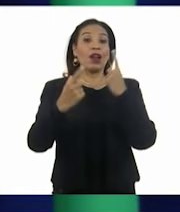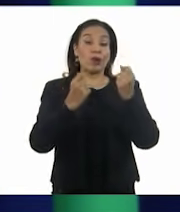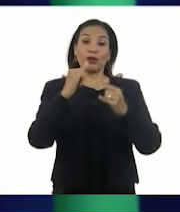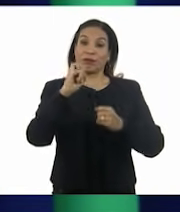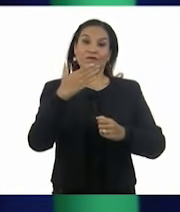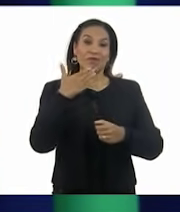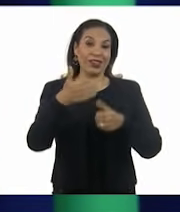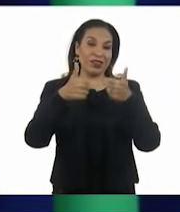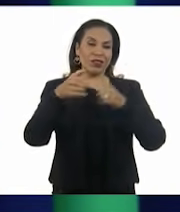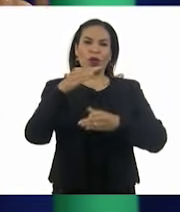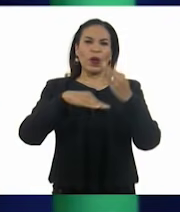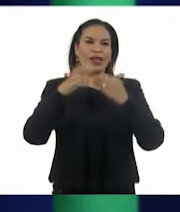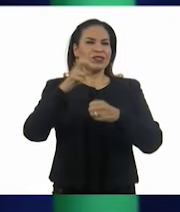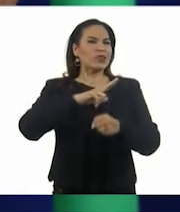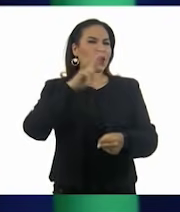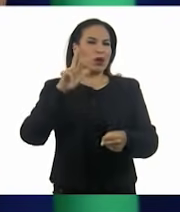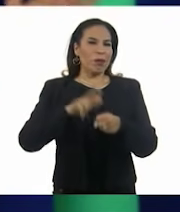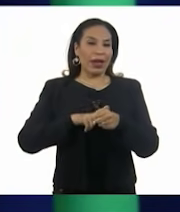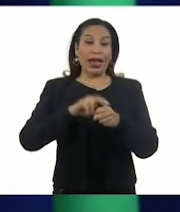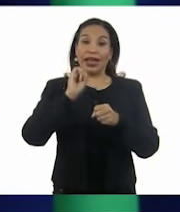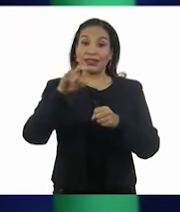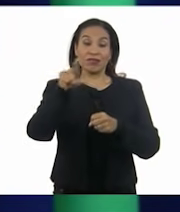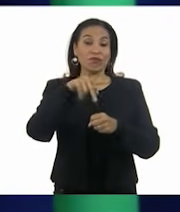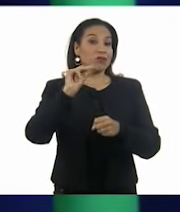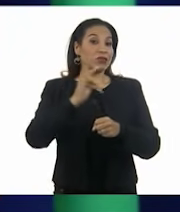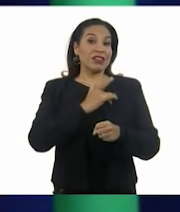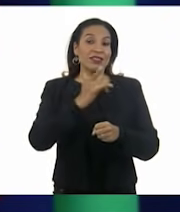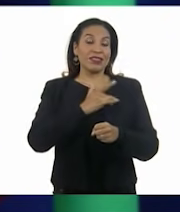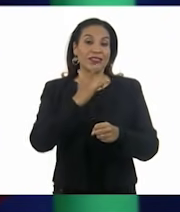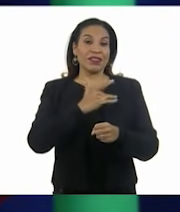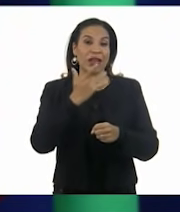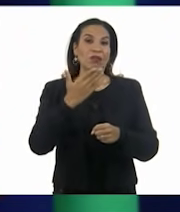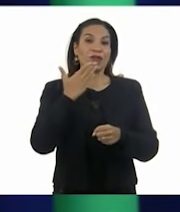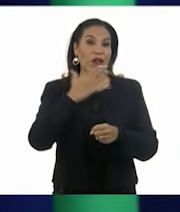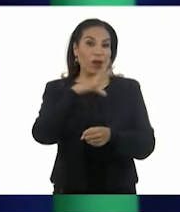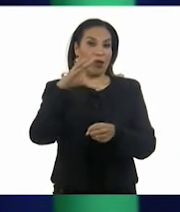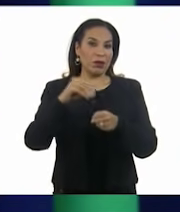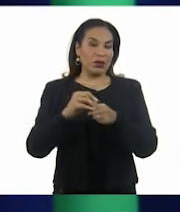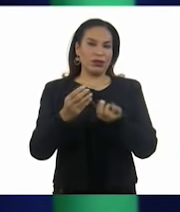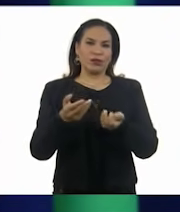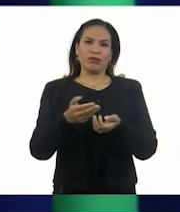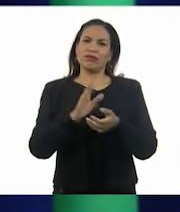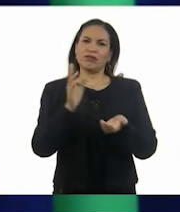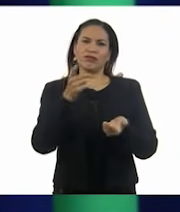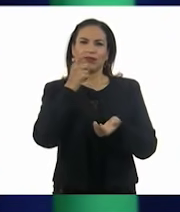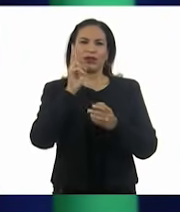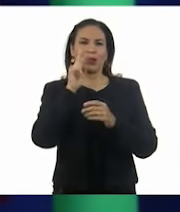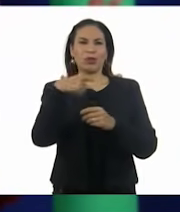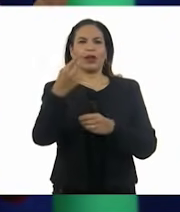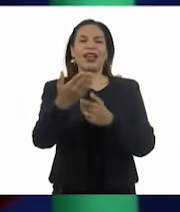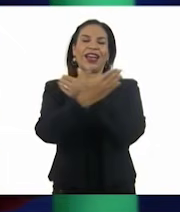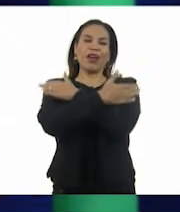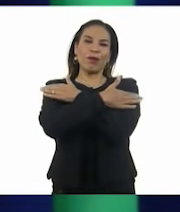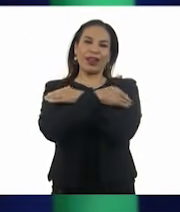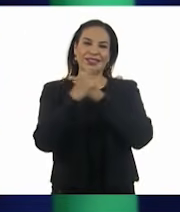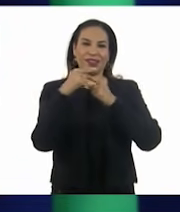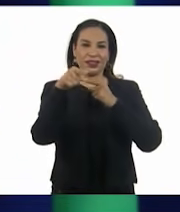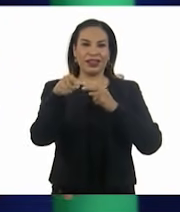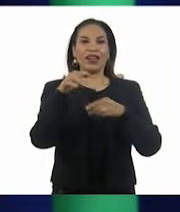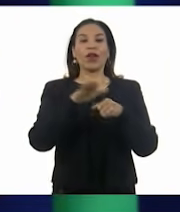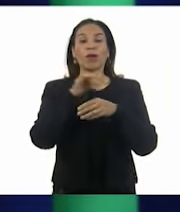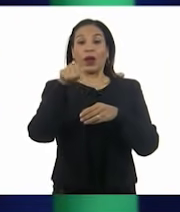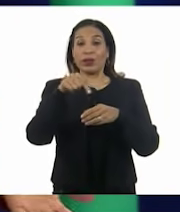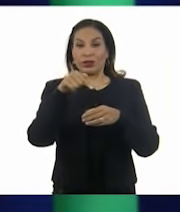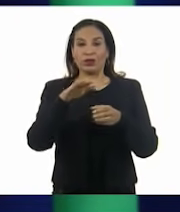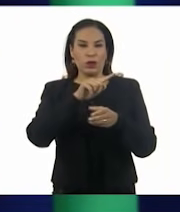donde sí. Esto es muy normal. Así que a los que no se sintieron del todo bien, les mando un abrazo a la distancia. Recuerda que este es un